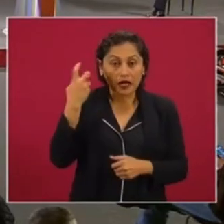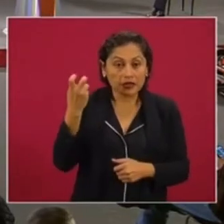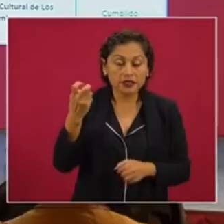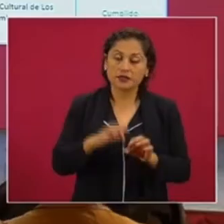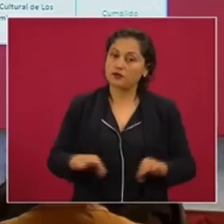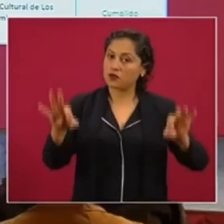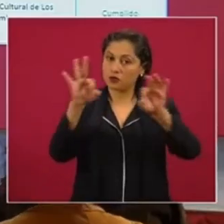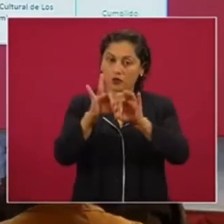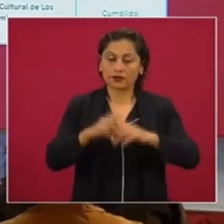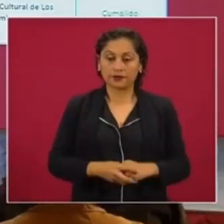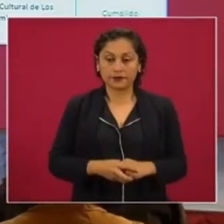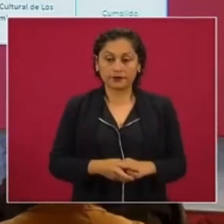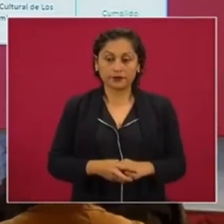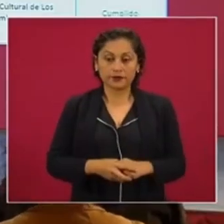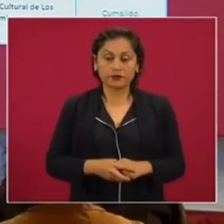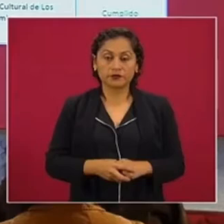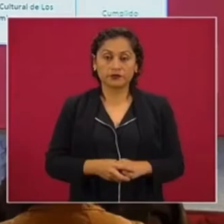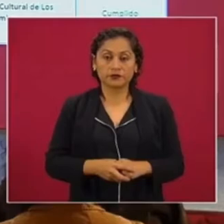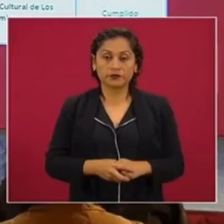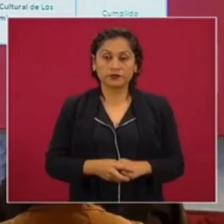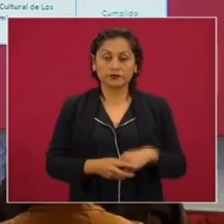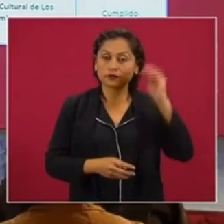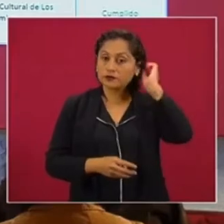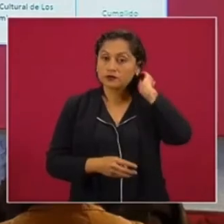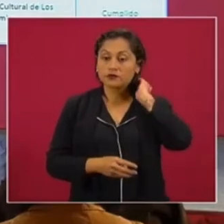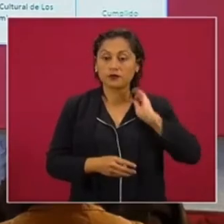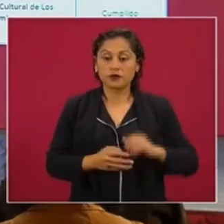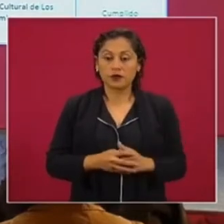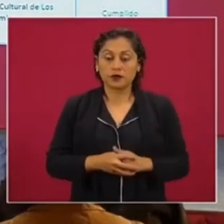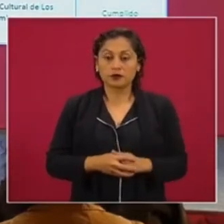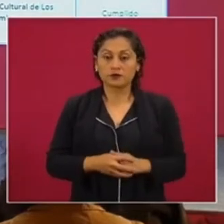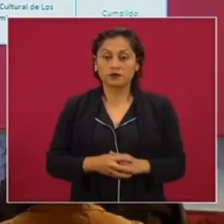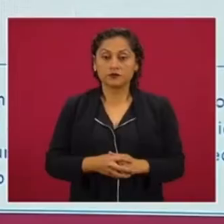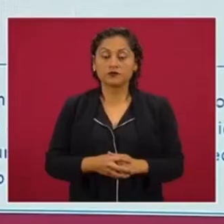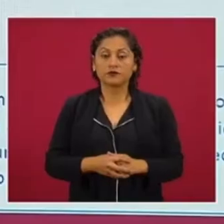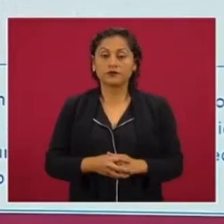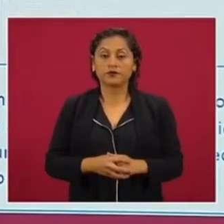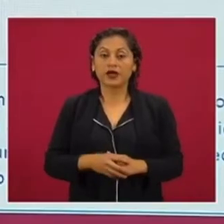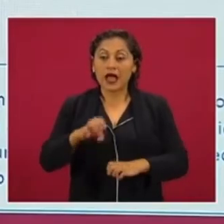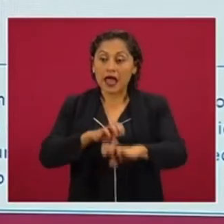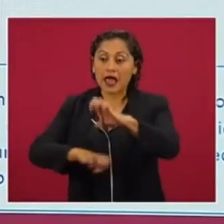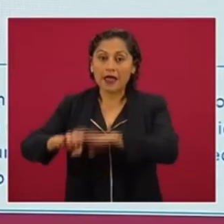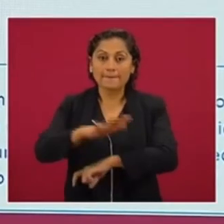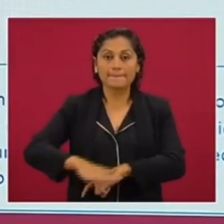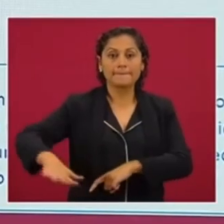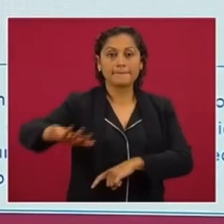Muy importante. Darle preferencia a las empresas con dimensión ética.